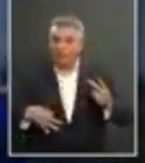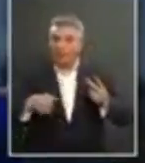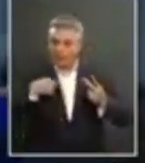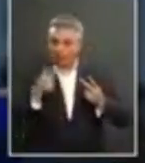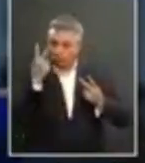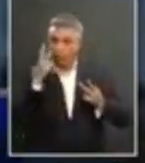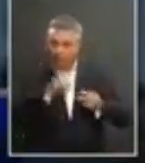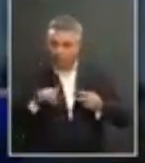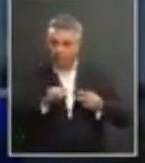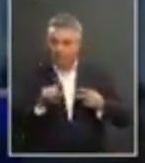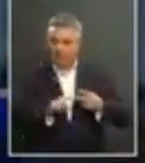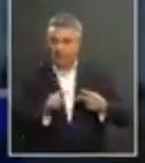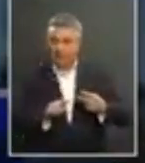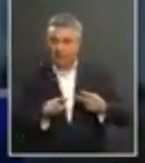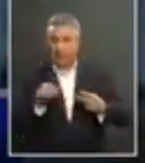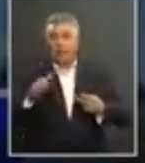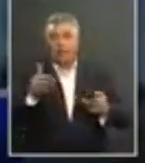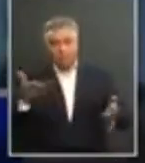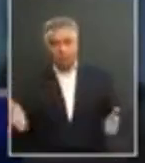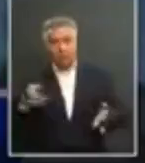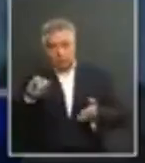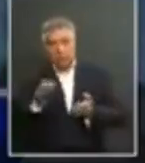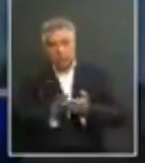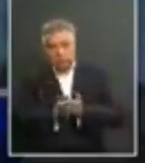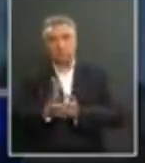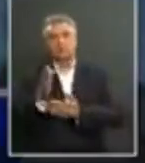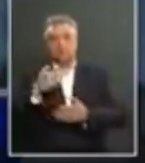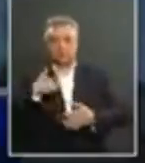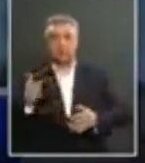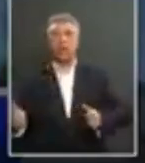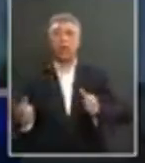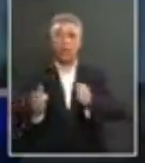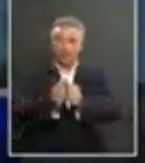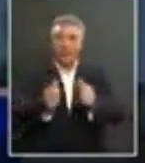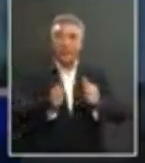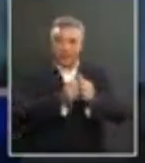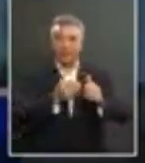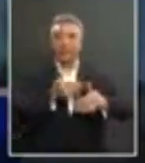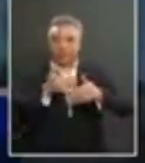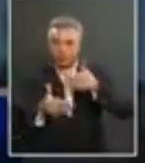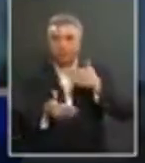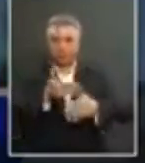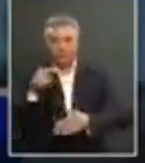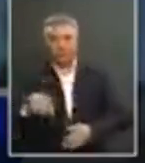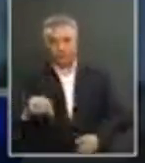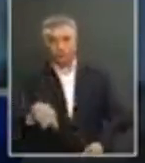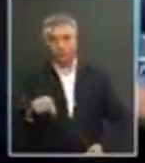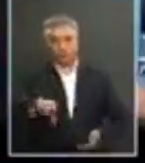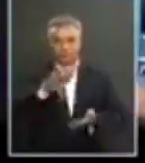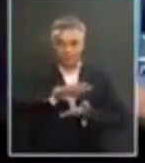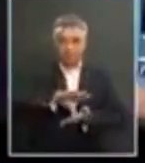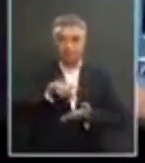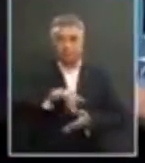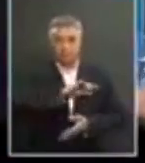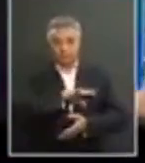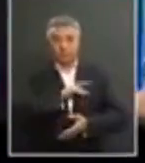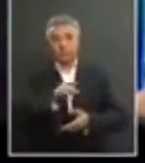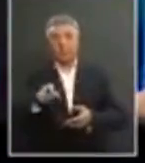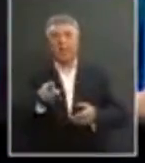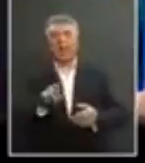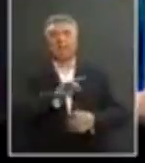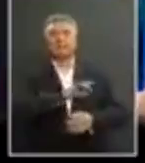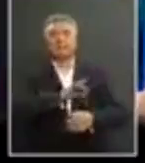preciso, y fue a partir de eso que hemos acompañado en procesos que son muy importantes para el país, el sistema de protección Chile Solidario, en